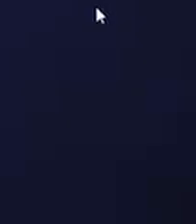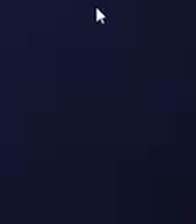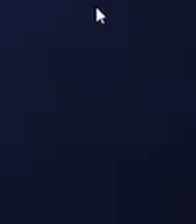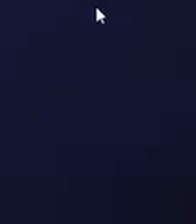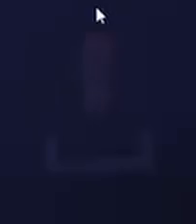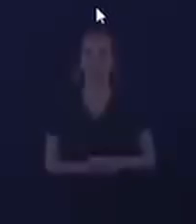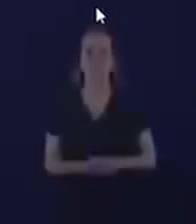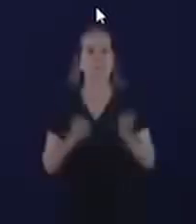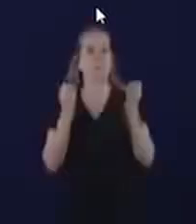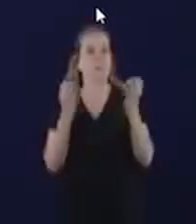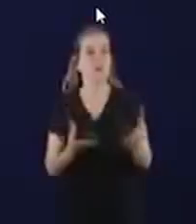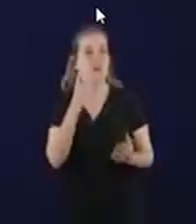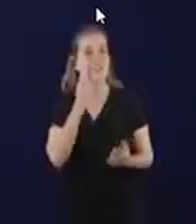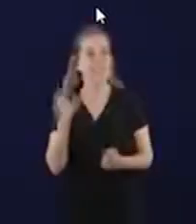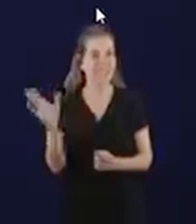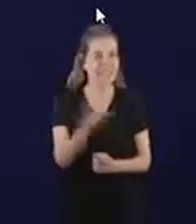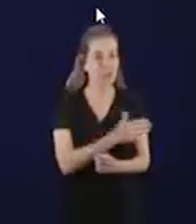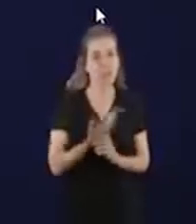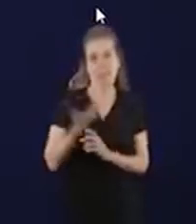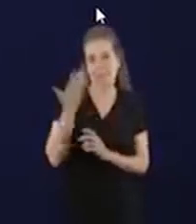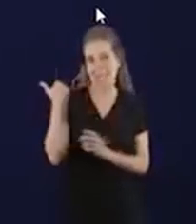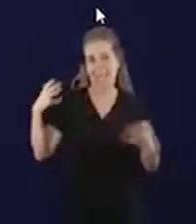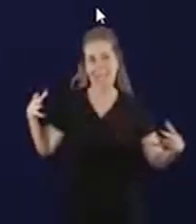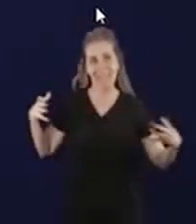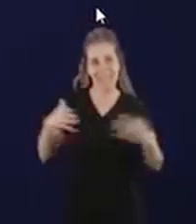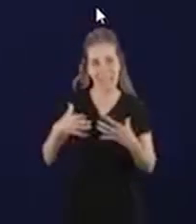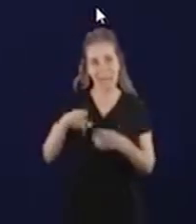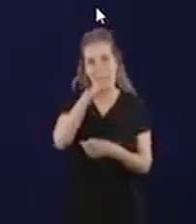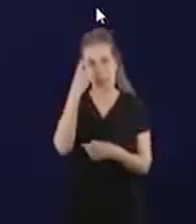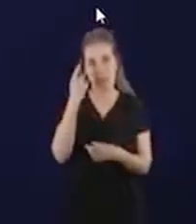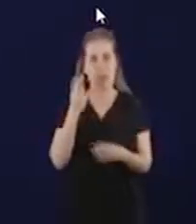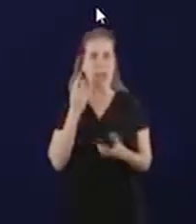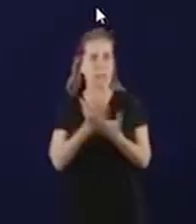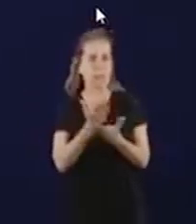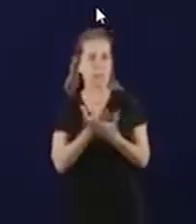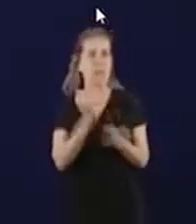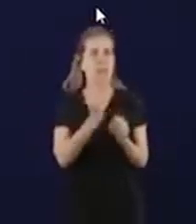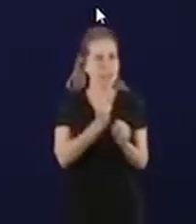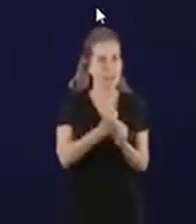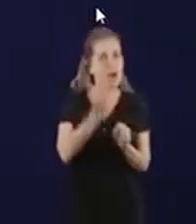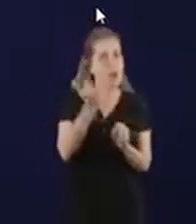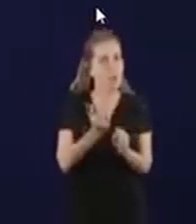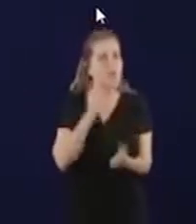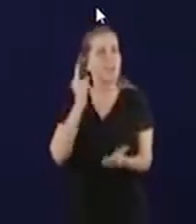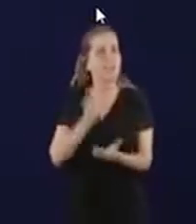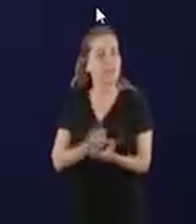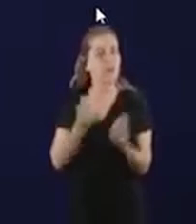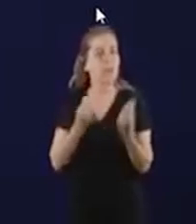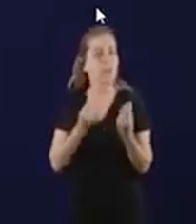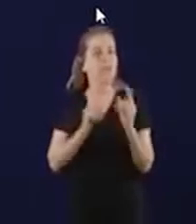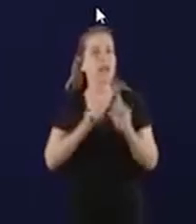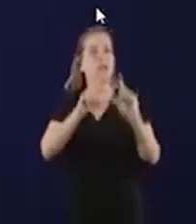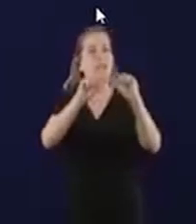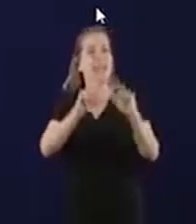ayer la cámara nacional de apelaciones del trabajo dictó una medida cautelar que suspende alguno de los artículos del